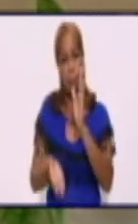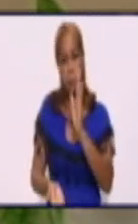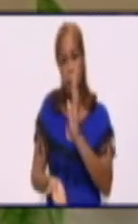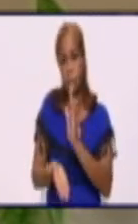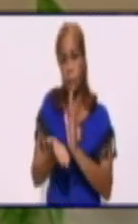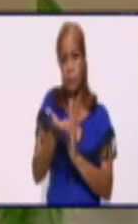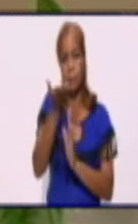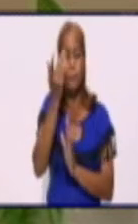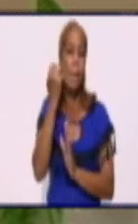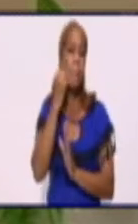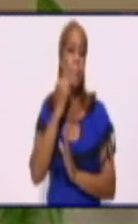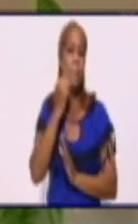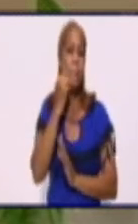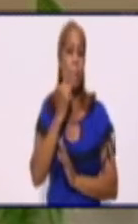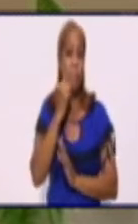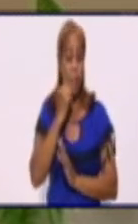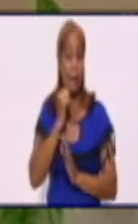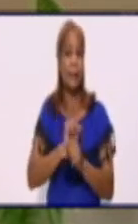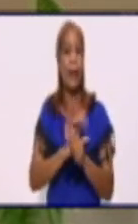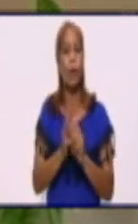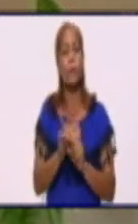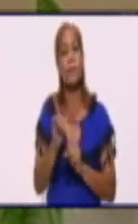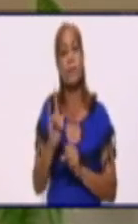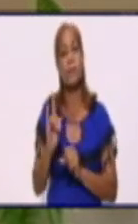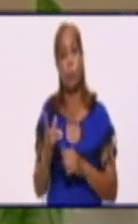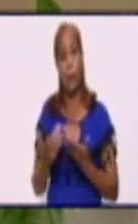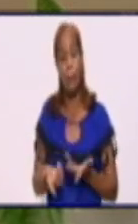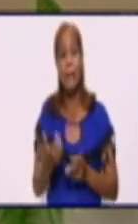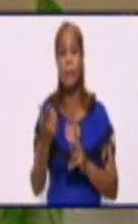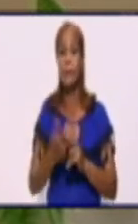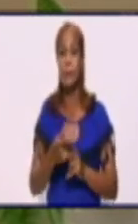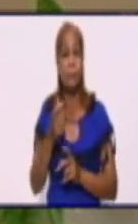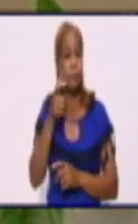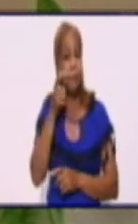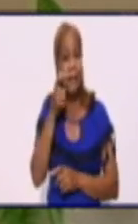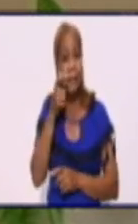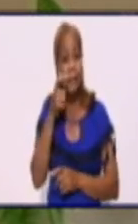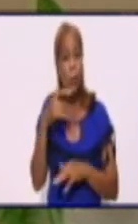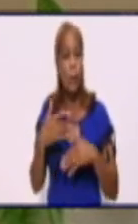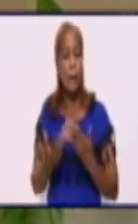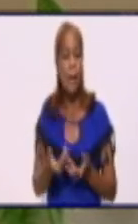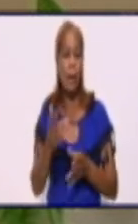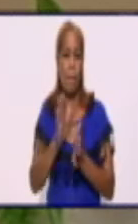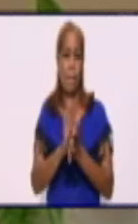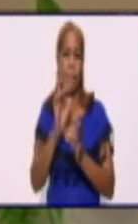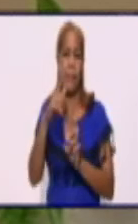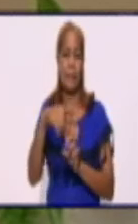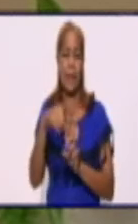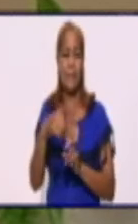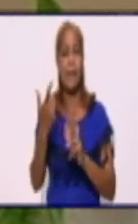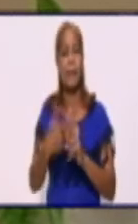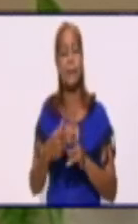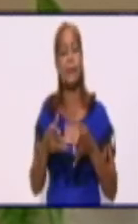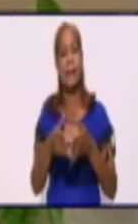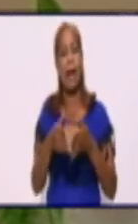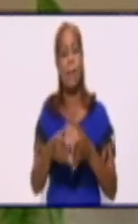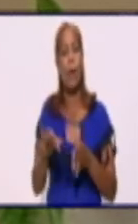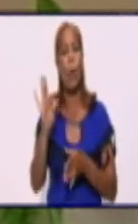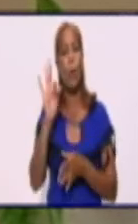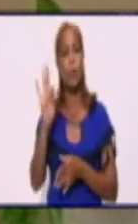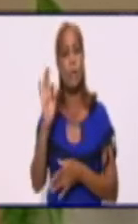COVID-19. Llama la atención Matanzas, más de 3.000 casos en un día. Y Granma, con 81 casos